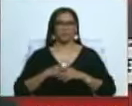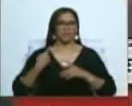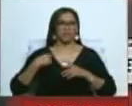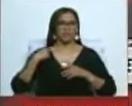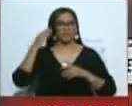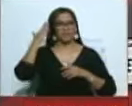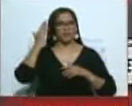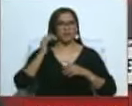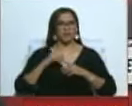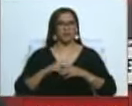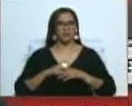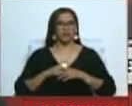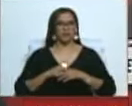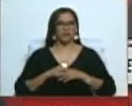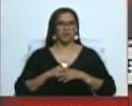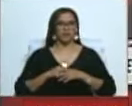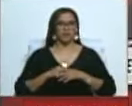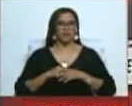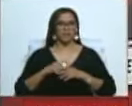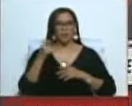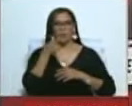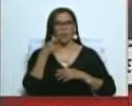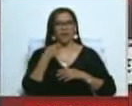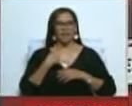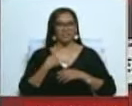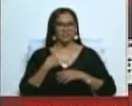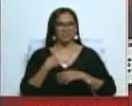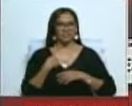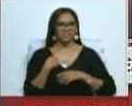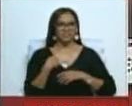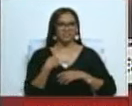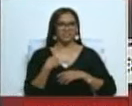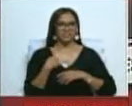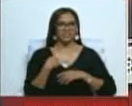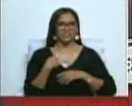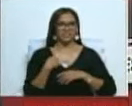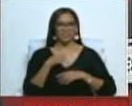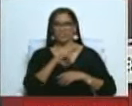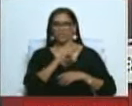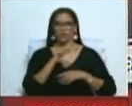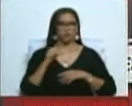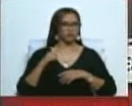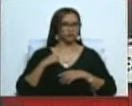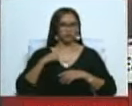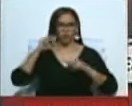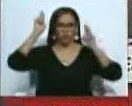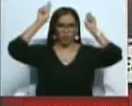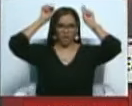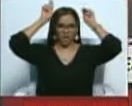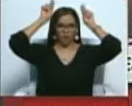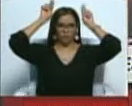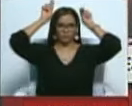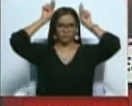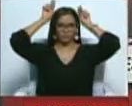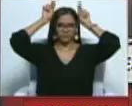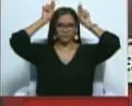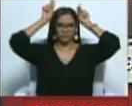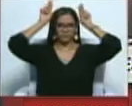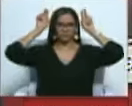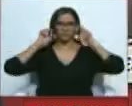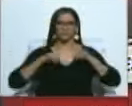saber que me están cazando y no soy conejo.